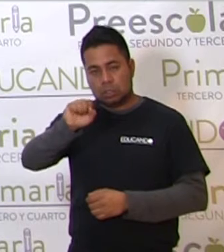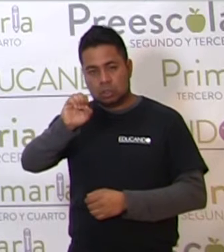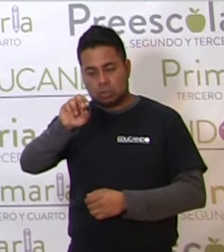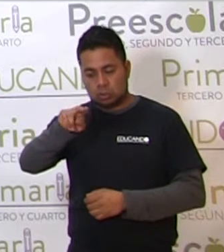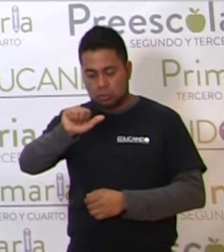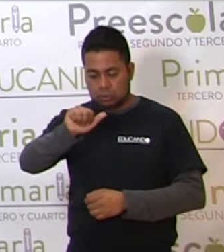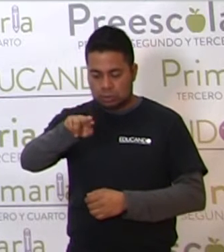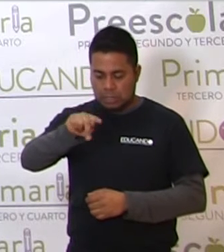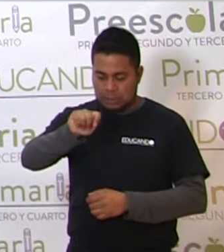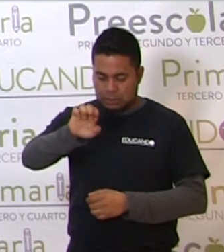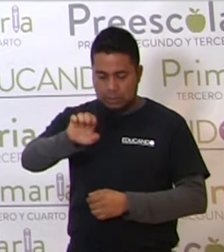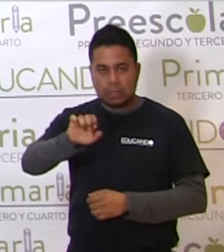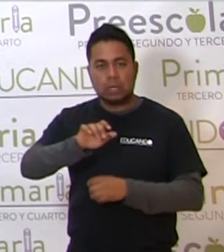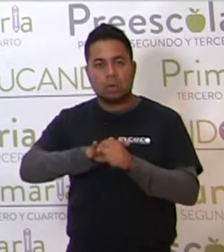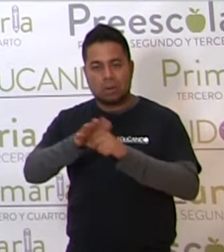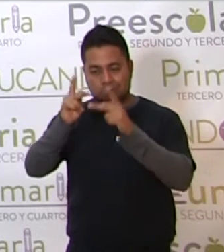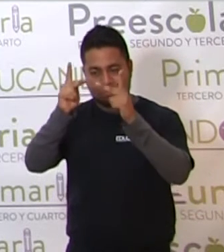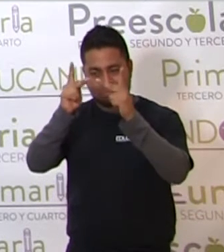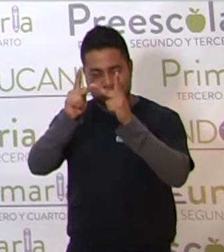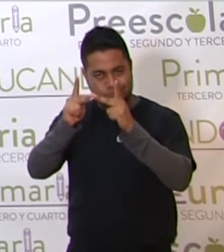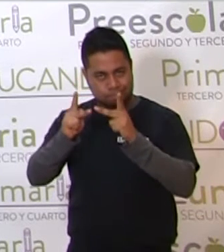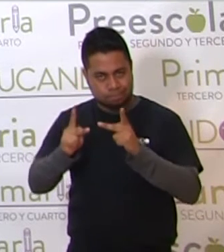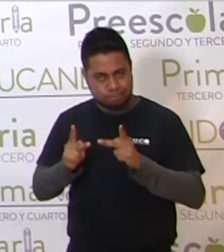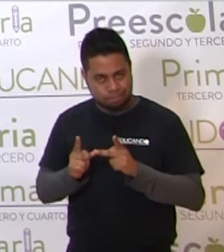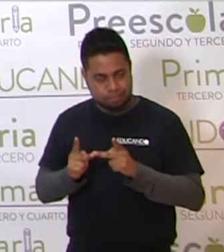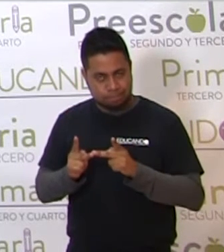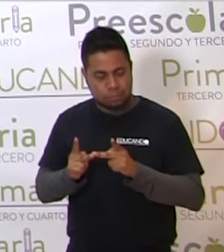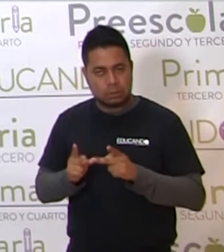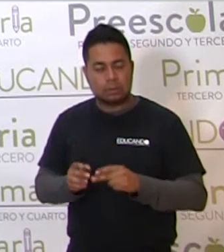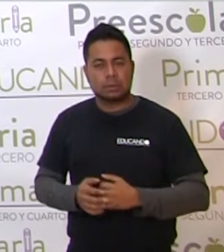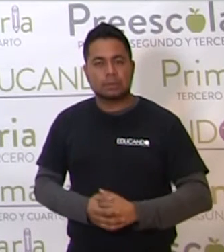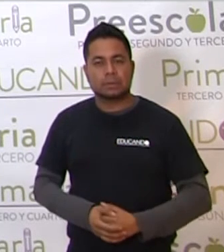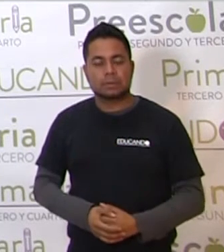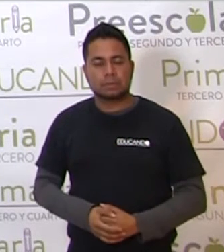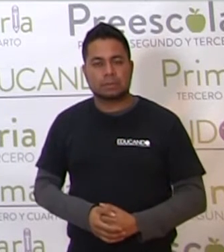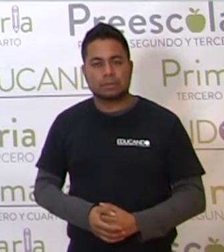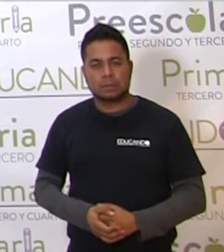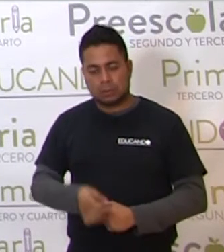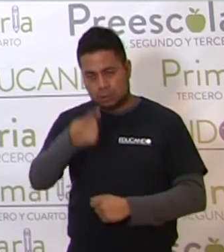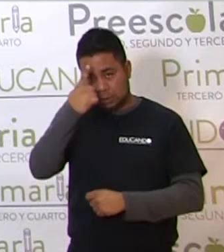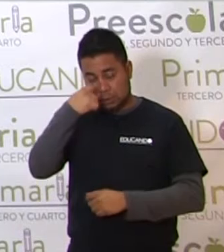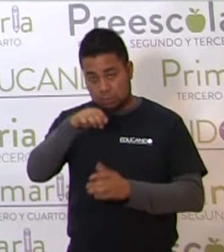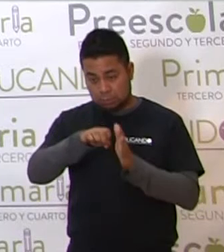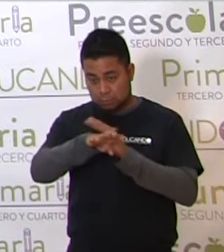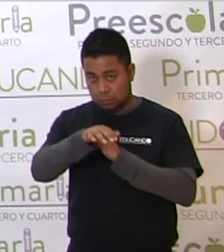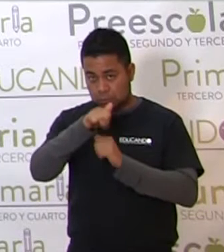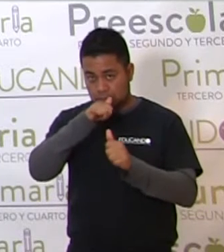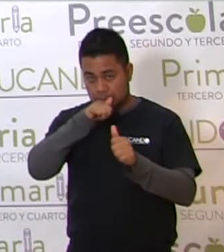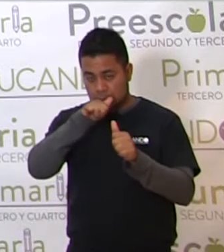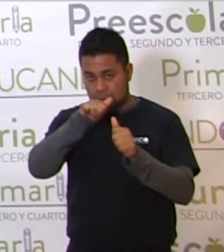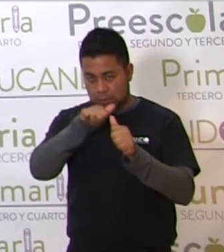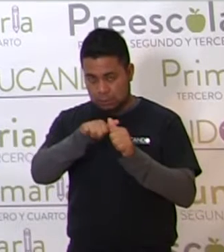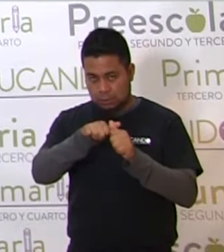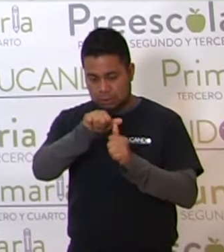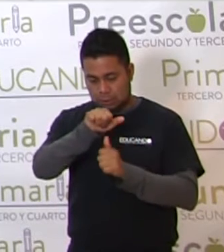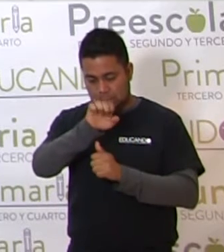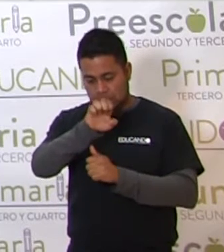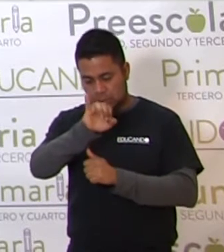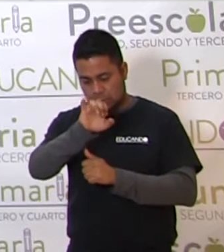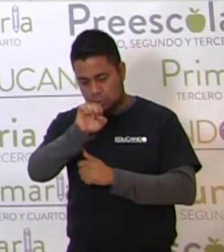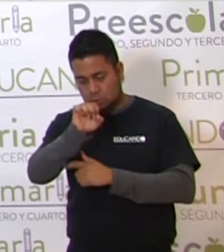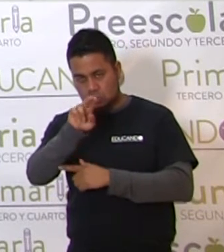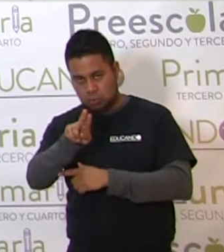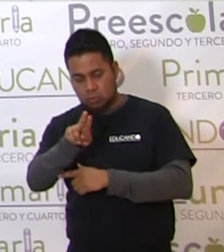asonante ir bien las vocales